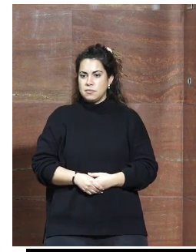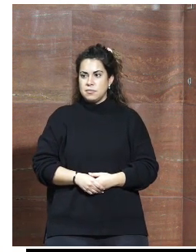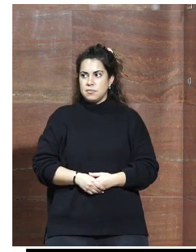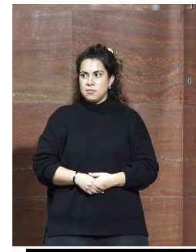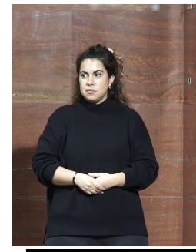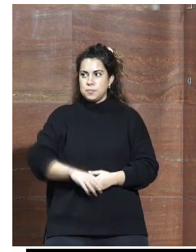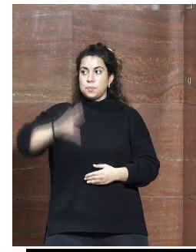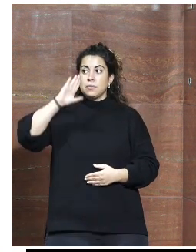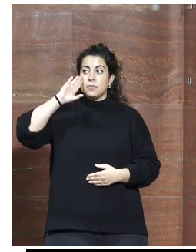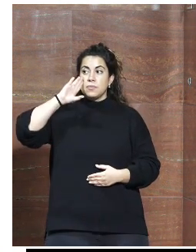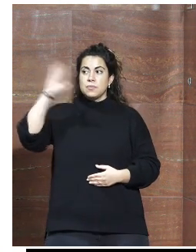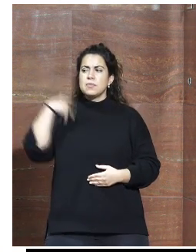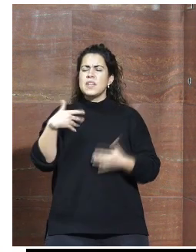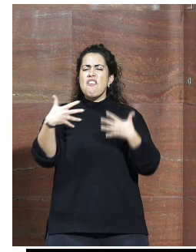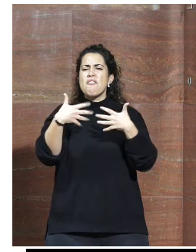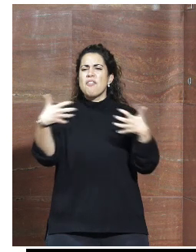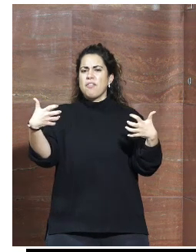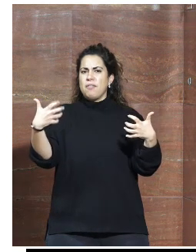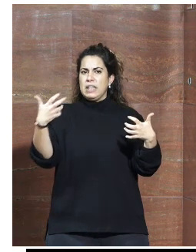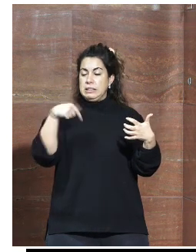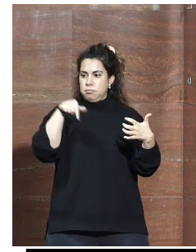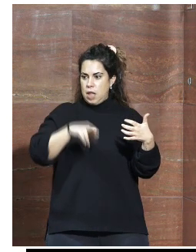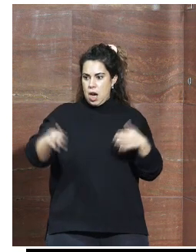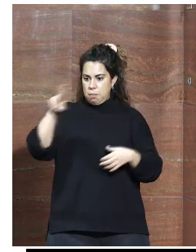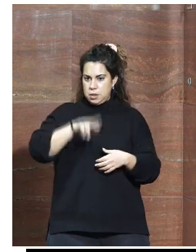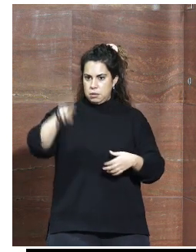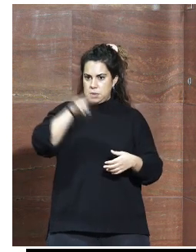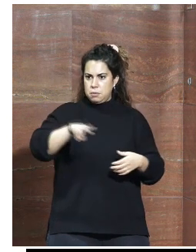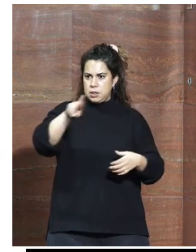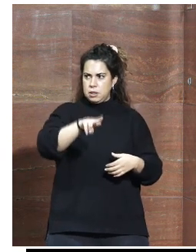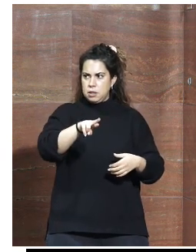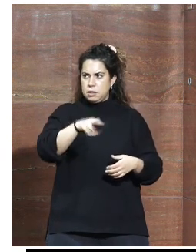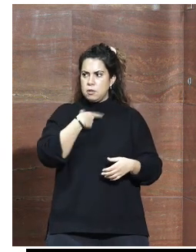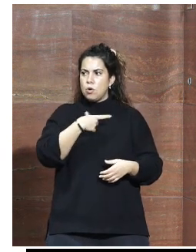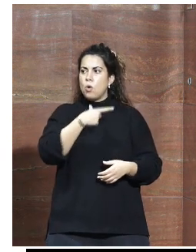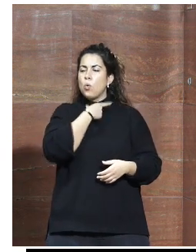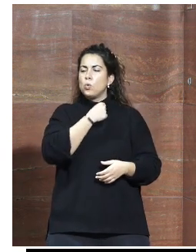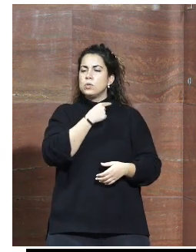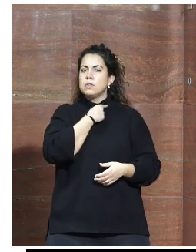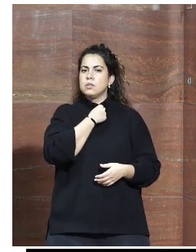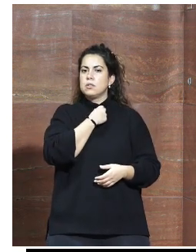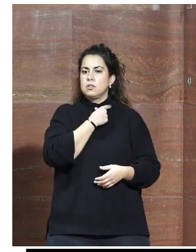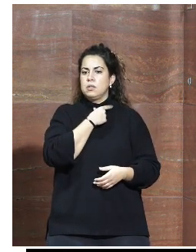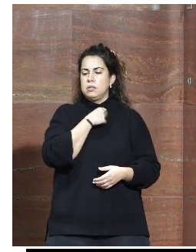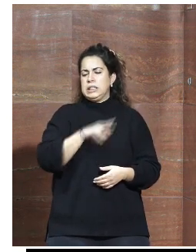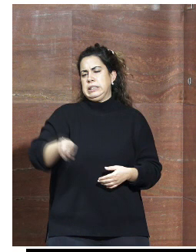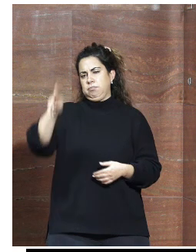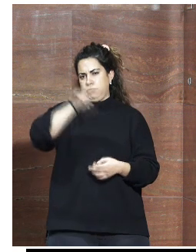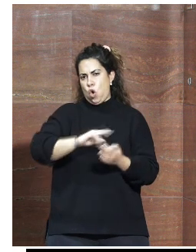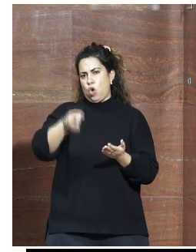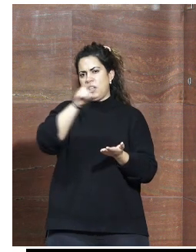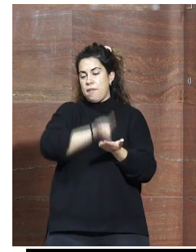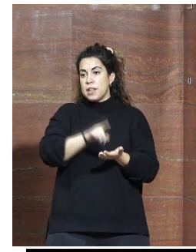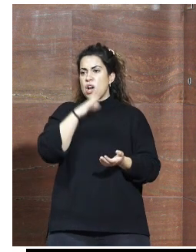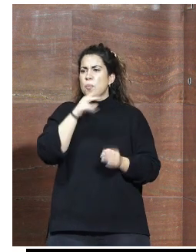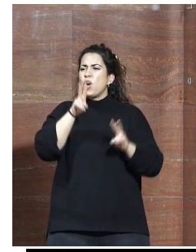Hola. Hay una frase que se ha repetido aquí que me gusta recalcarla, porque habla